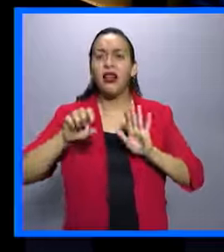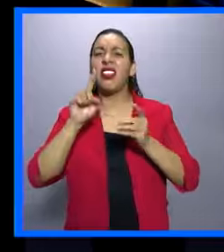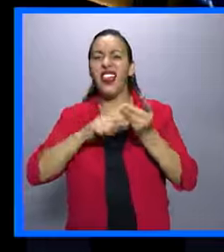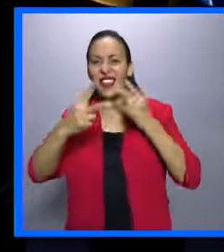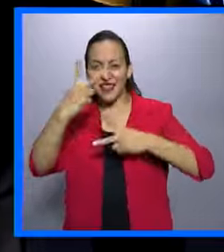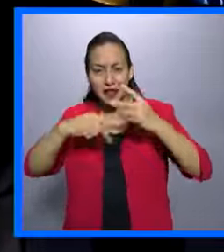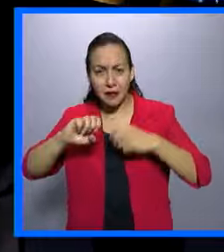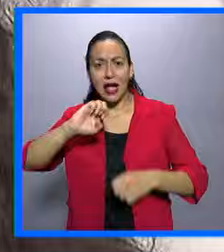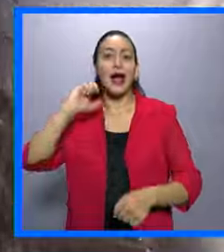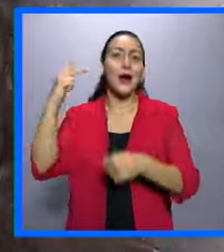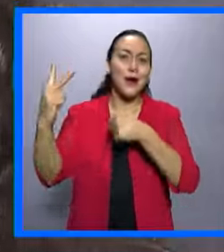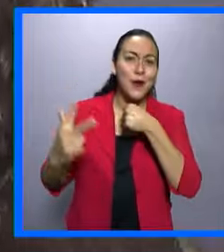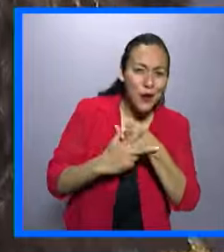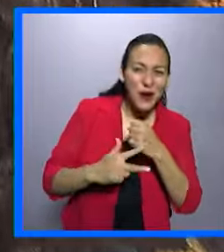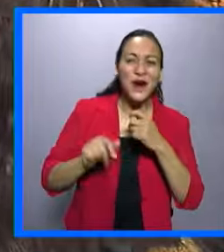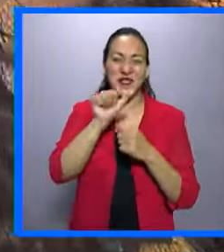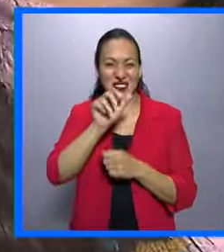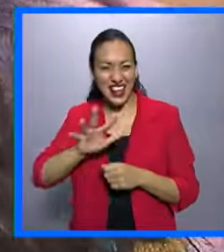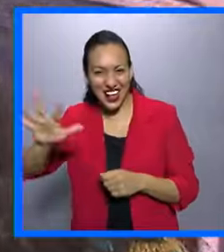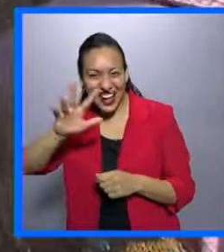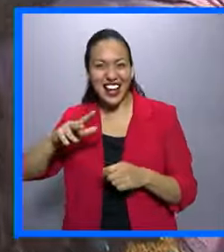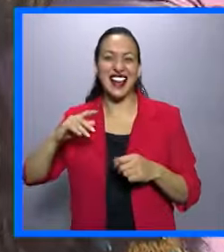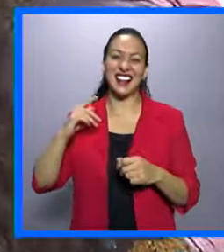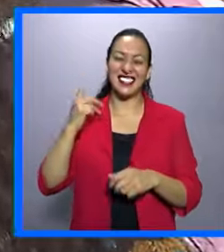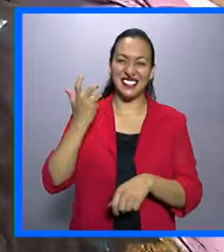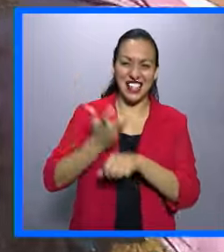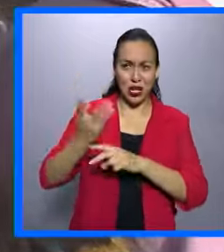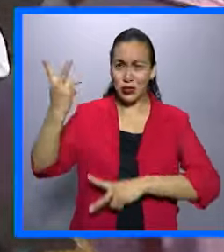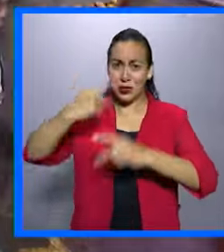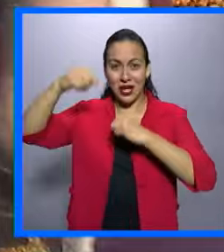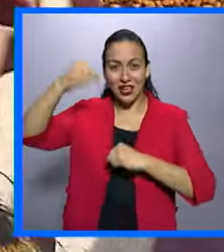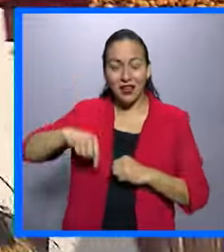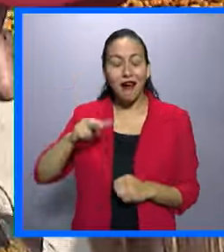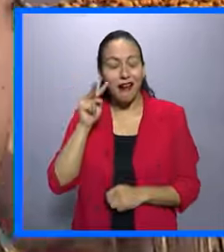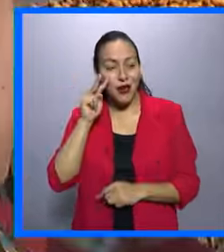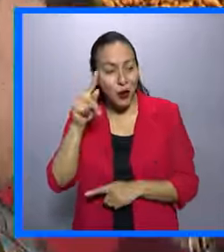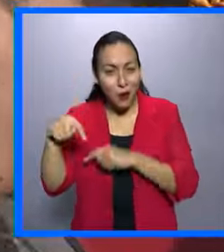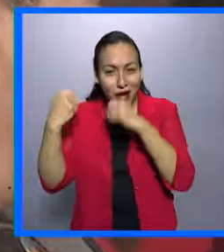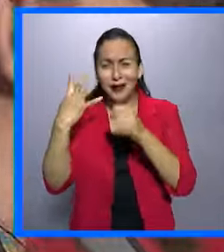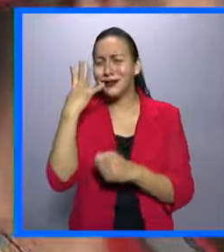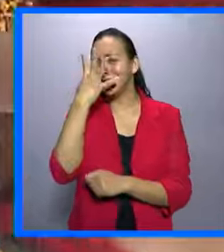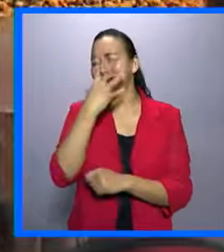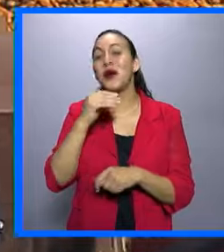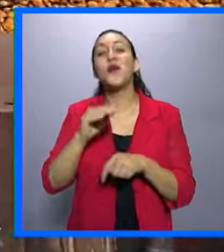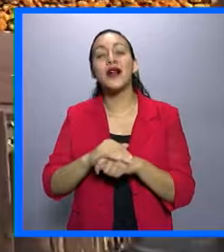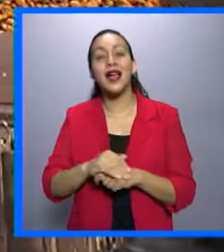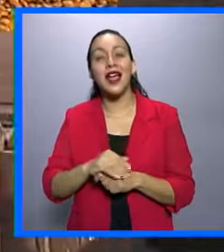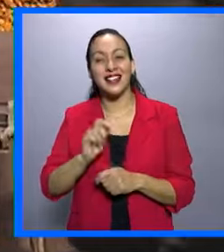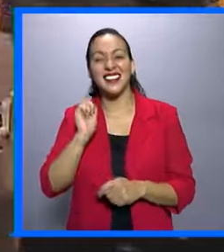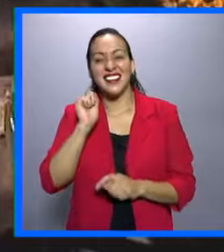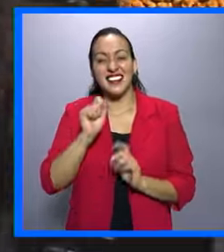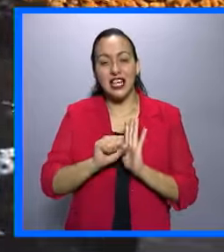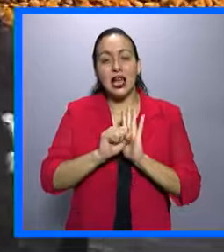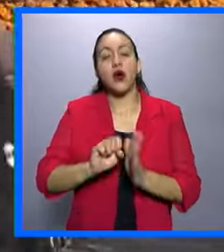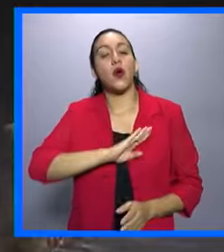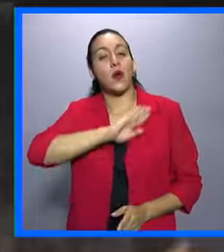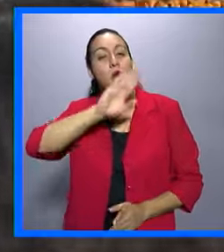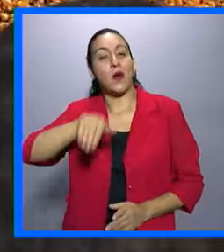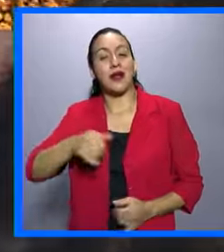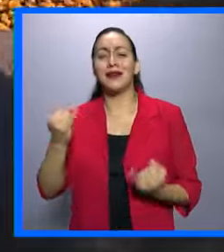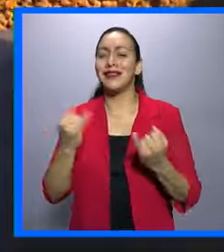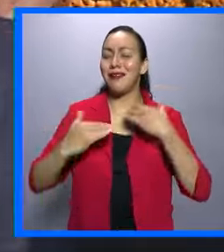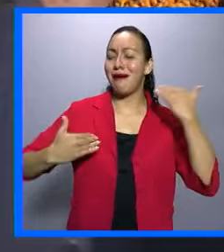oriental, de todo el mundo. Ver la tradición de ustedes me parece hermoso porque ven la muerte con alegría y la oportunidad de reencontrarse con